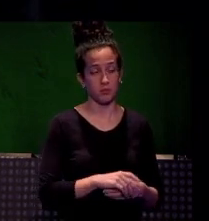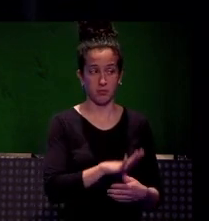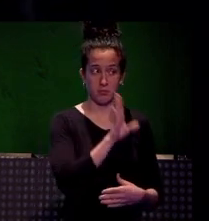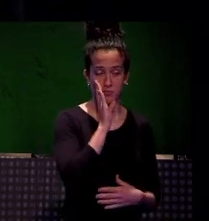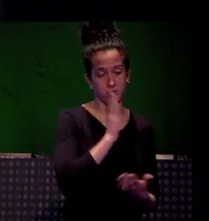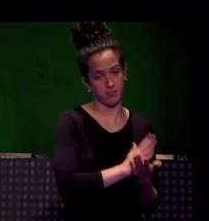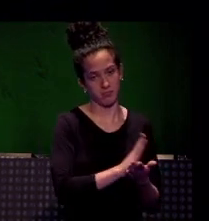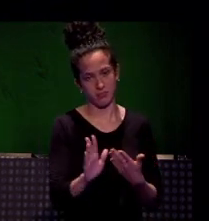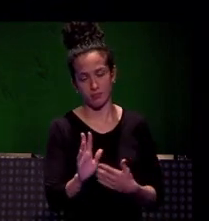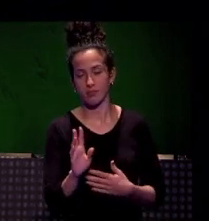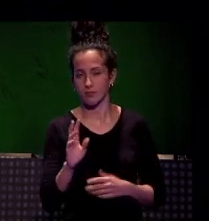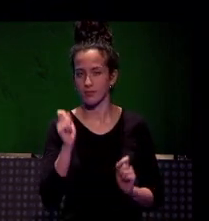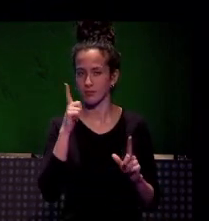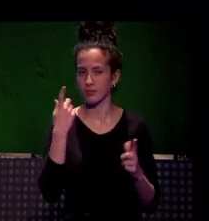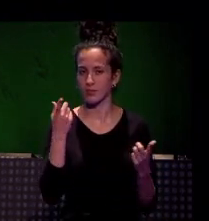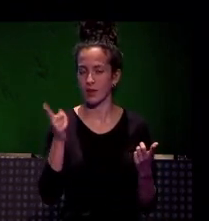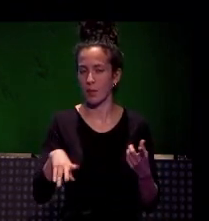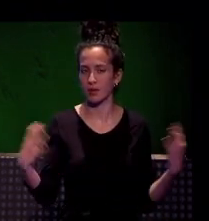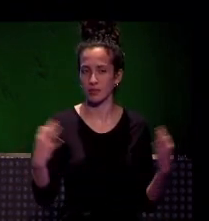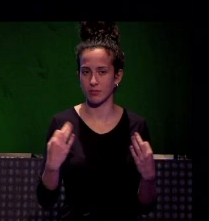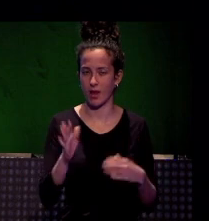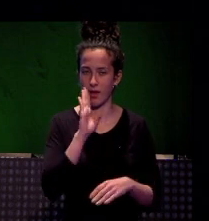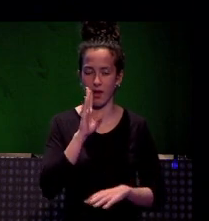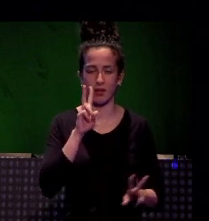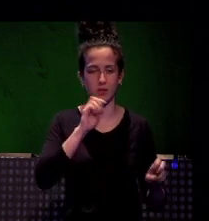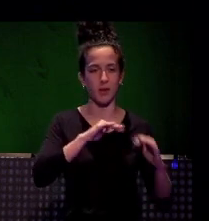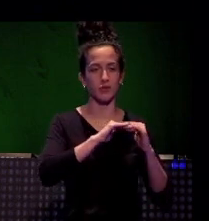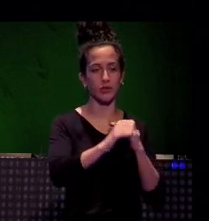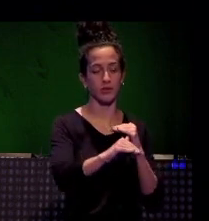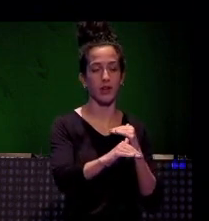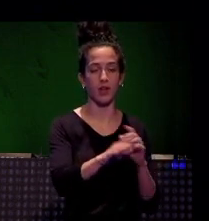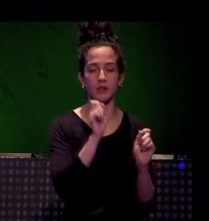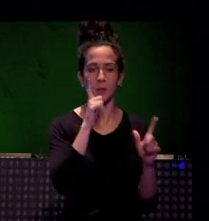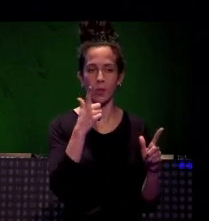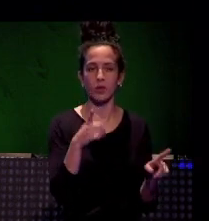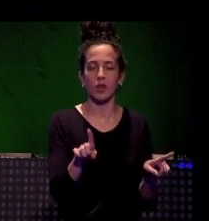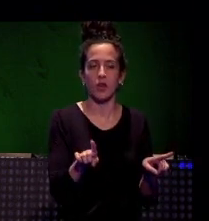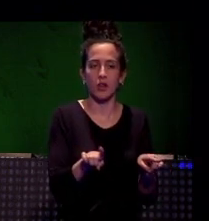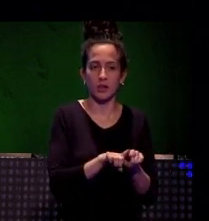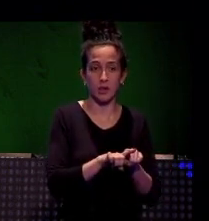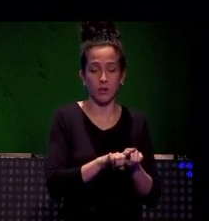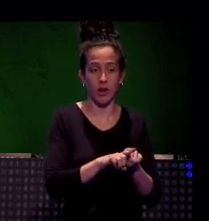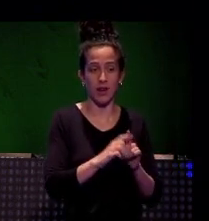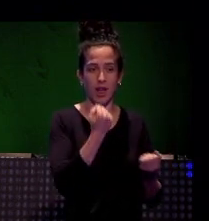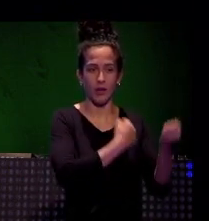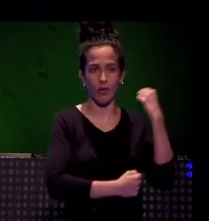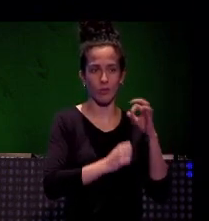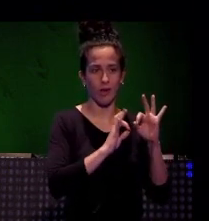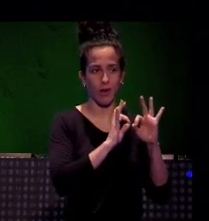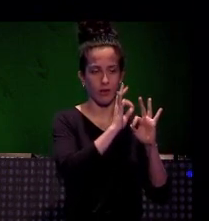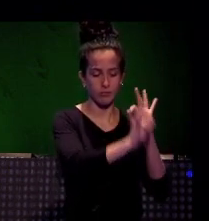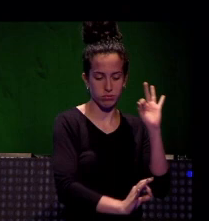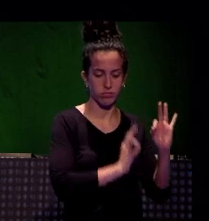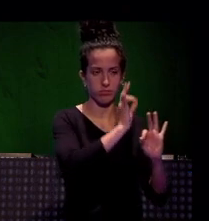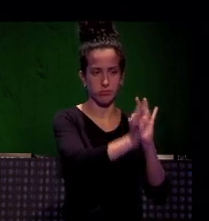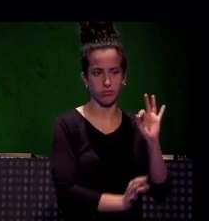también cómo hablaba antes de la sostenibilidad es cómo existe toda esta economía circular a través